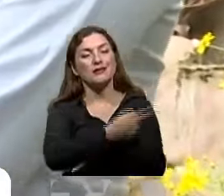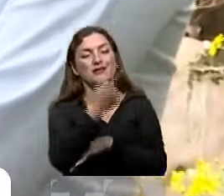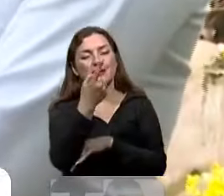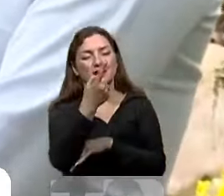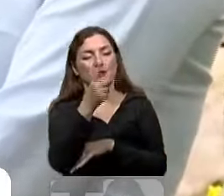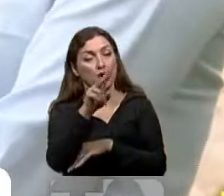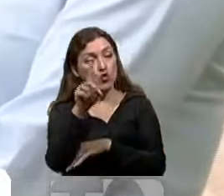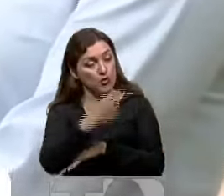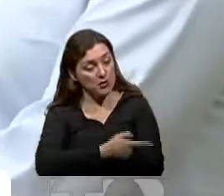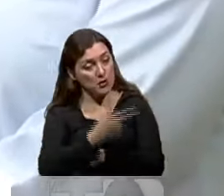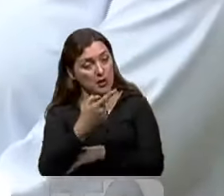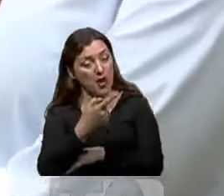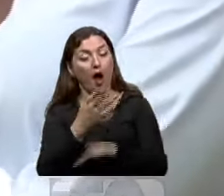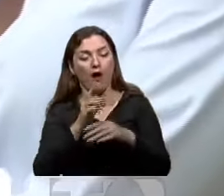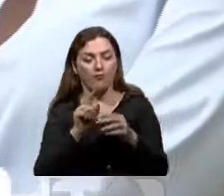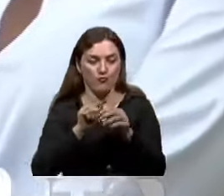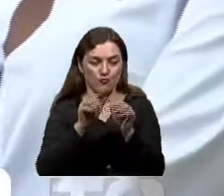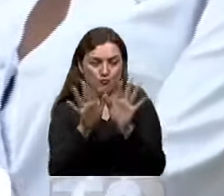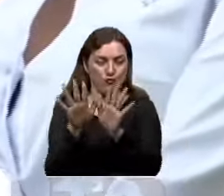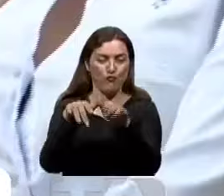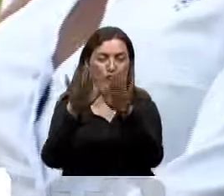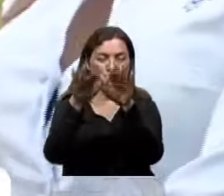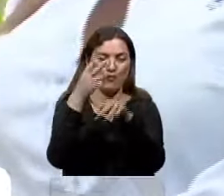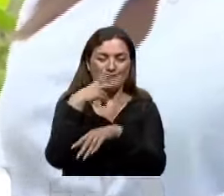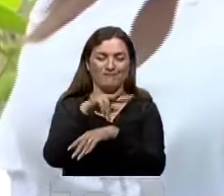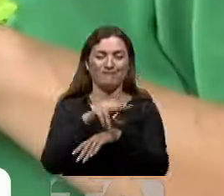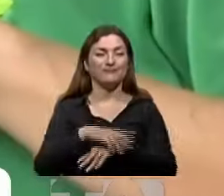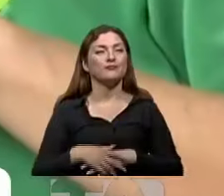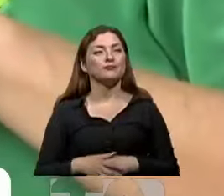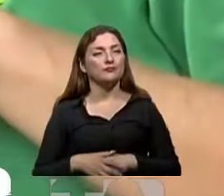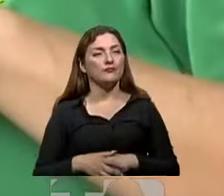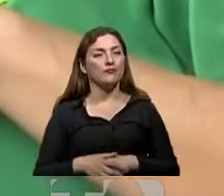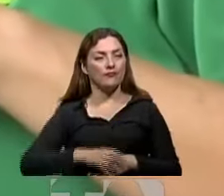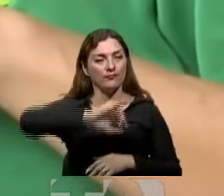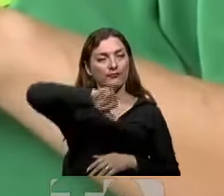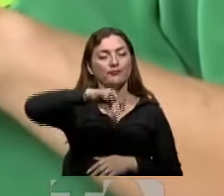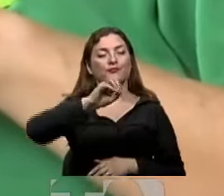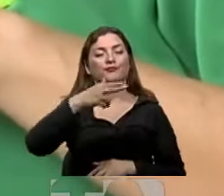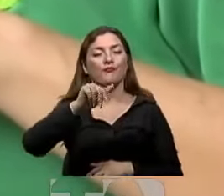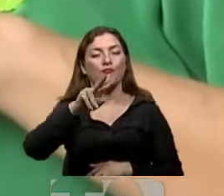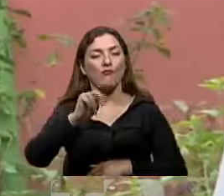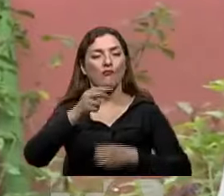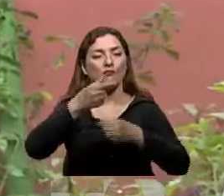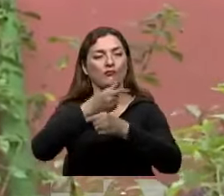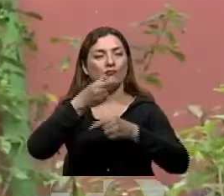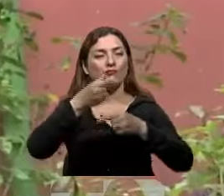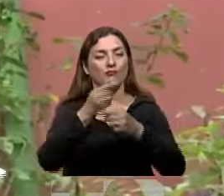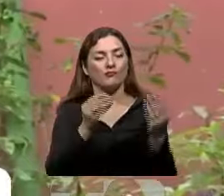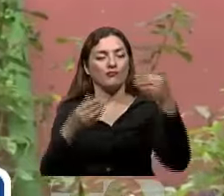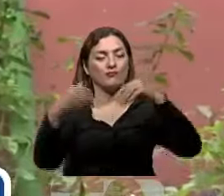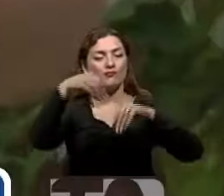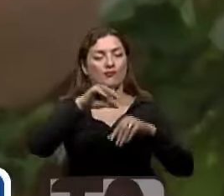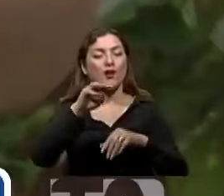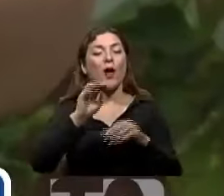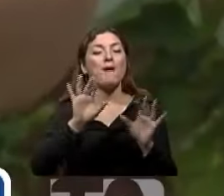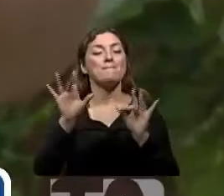21 días tenemos el nacimiento mágico que presenciaron, que es de las mariposas. Joana Gómez de la Torre, gerente del laboratorio del mariposario de